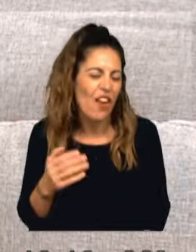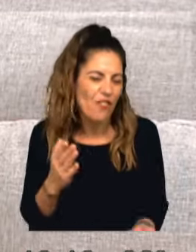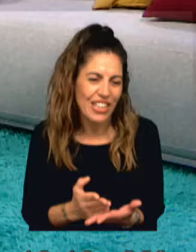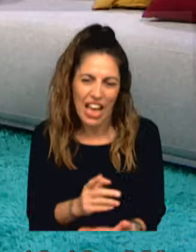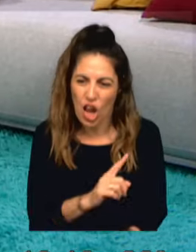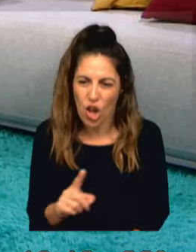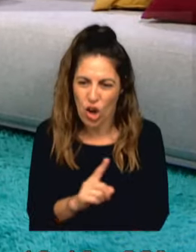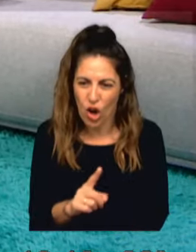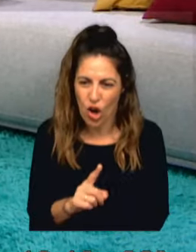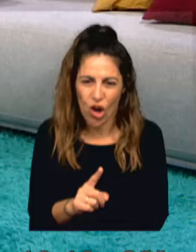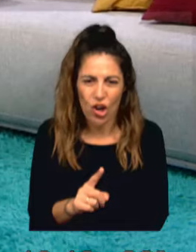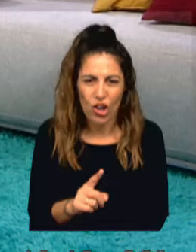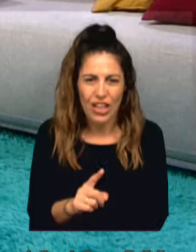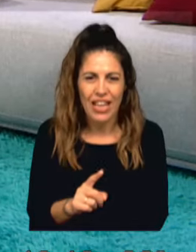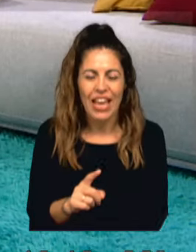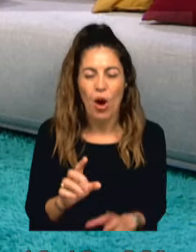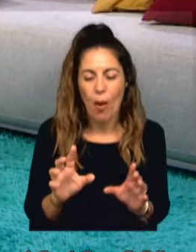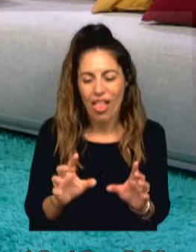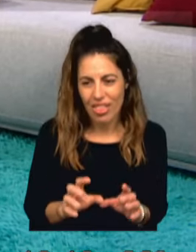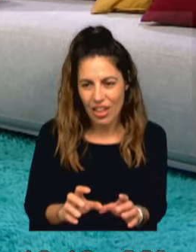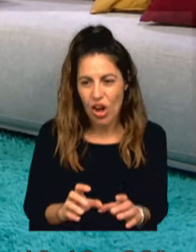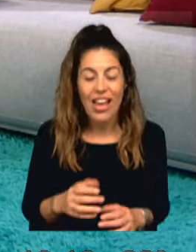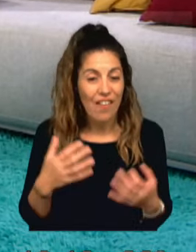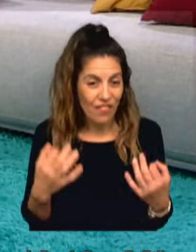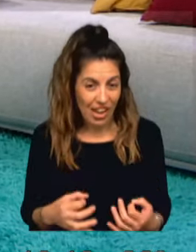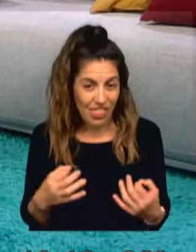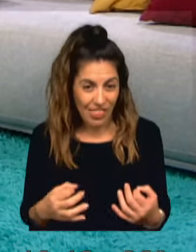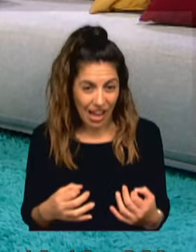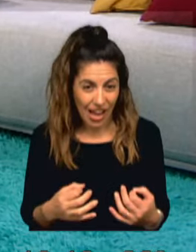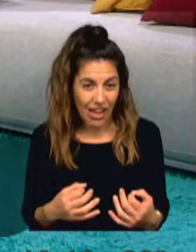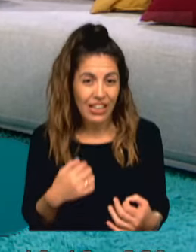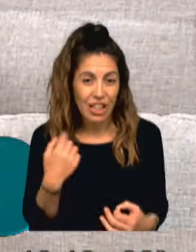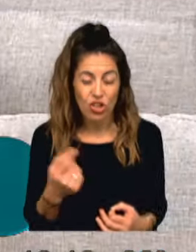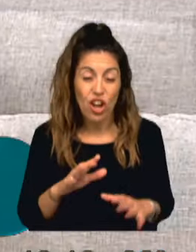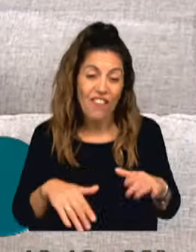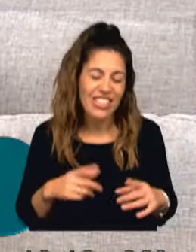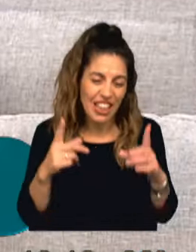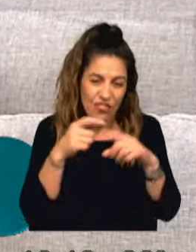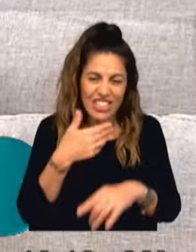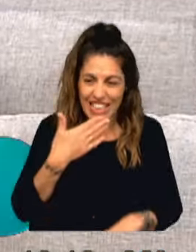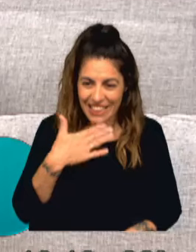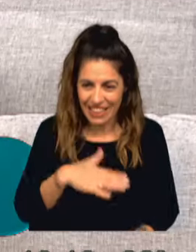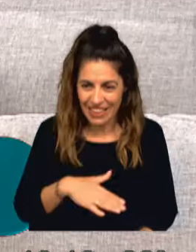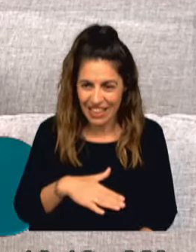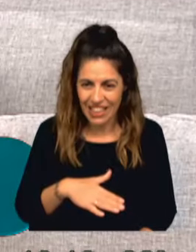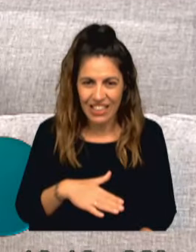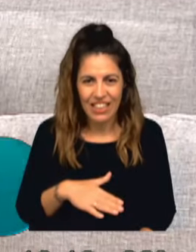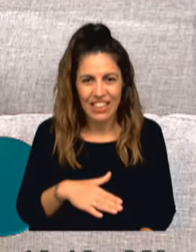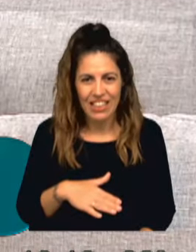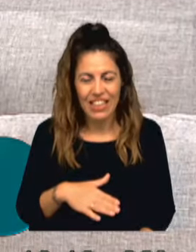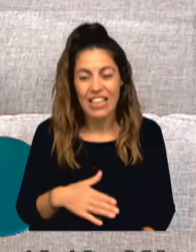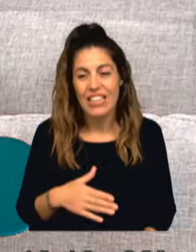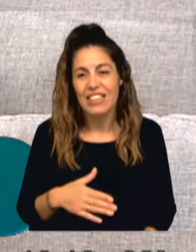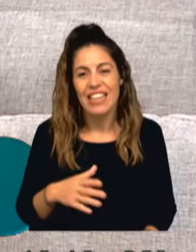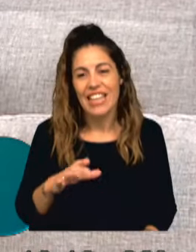de sino Ahí está en realidad es cierto que nosotros a veces nos cuesta mucho entender Si bien adquirir una